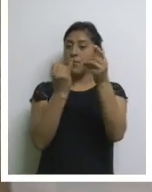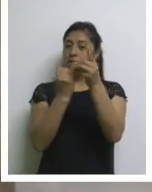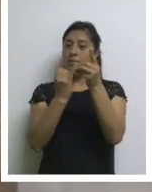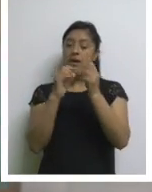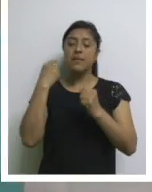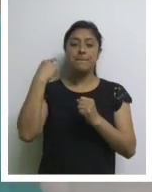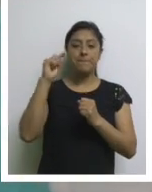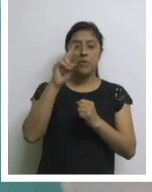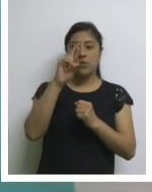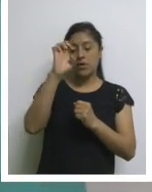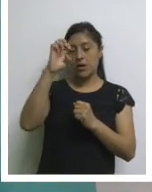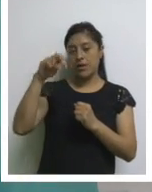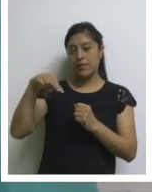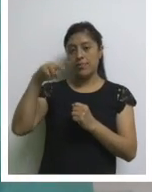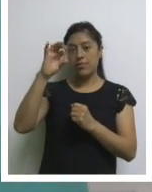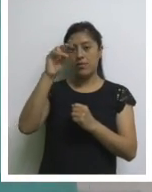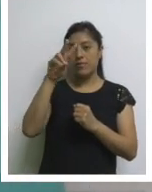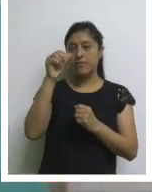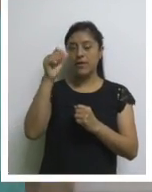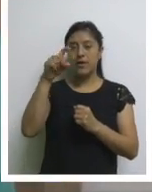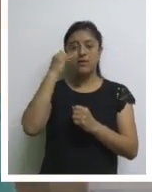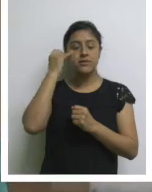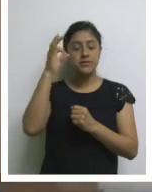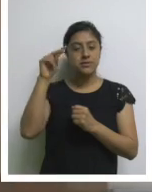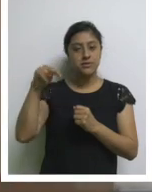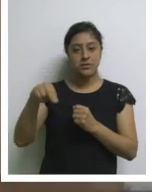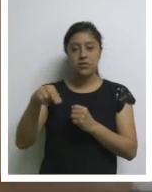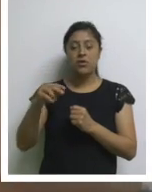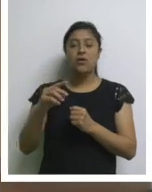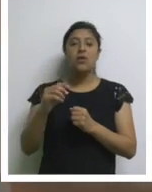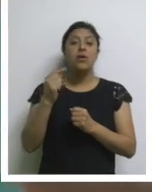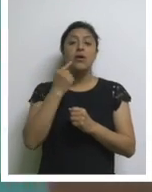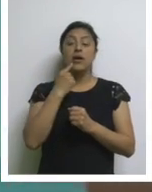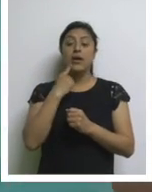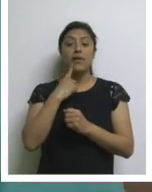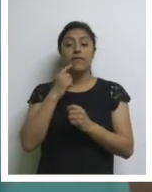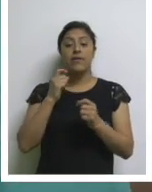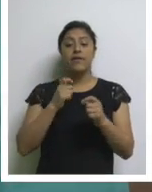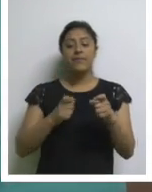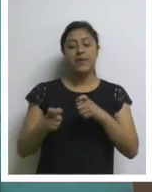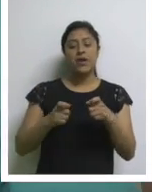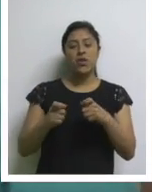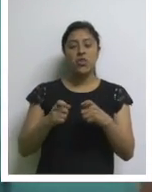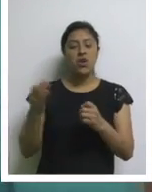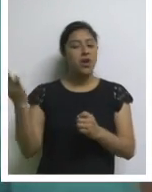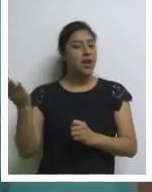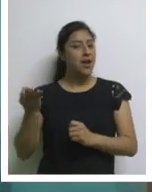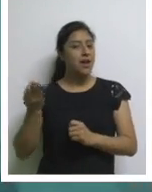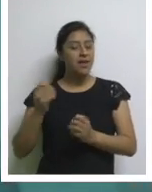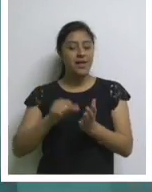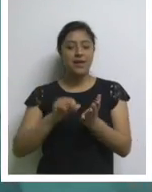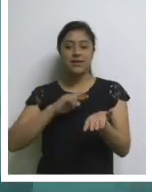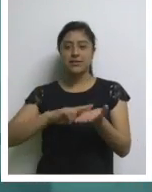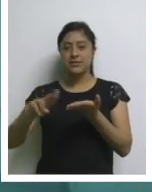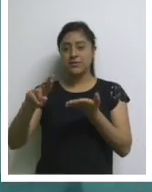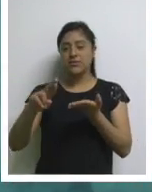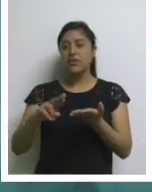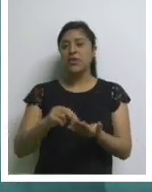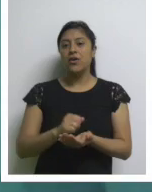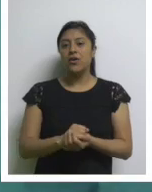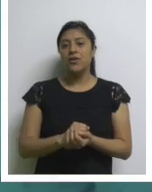ya que son miles de personas las que tendrán que realizar este trámite. Yo me encuentro con Manolo Jacks, él es jefe de control de calidad del